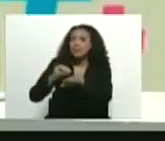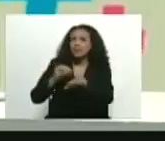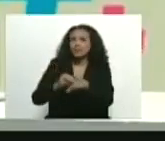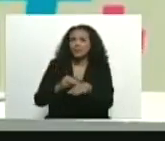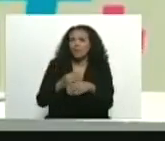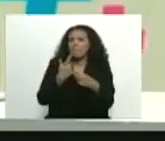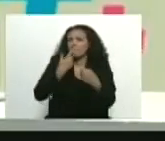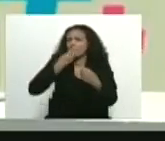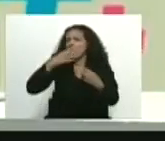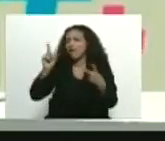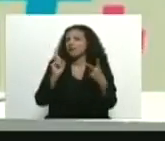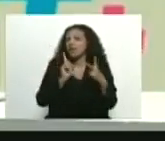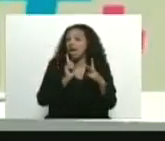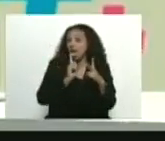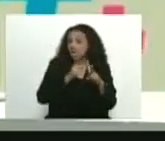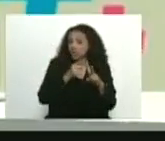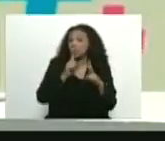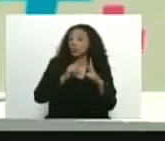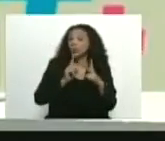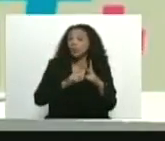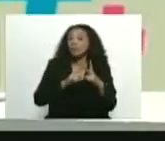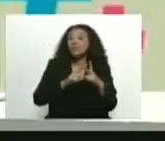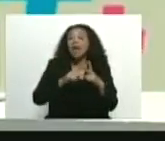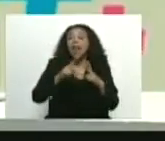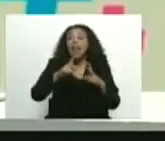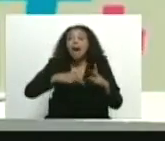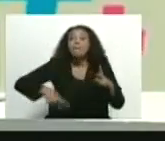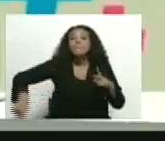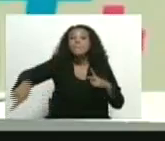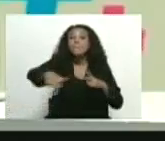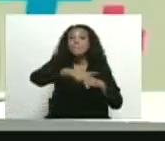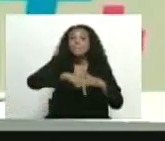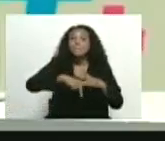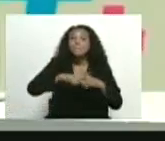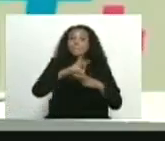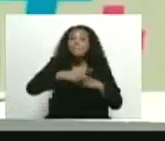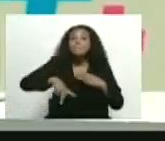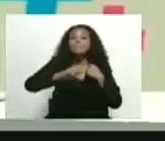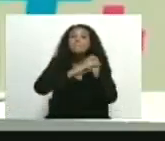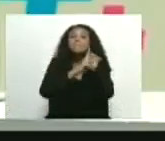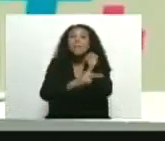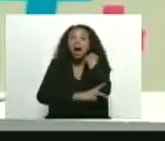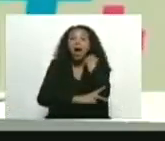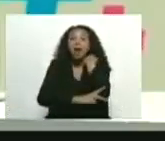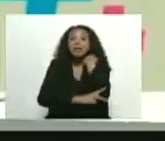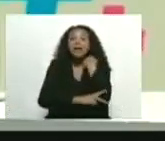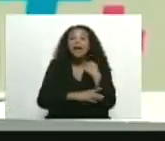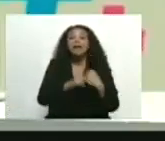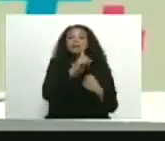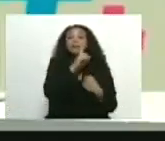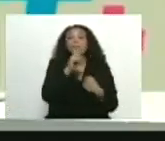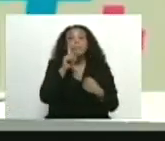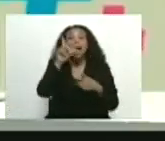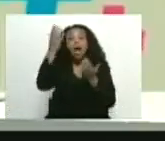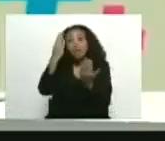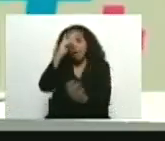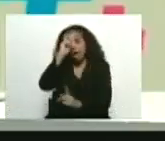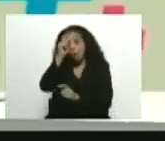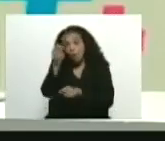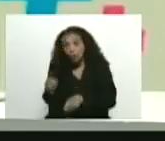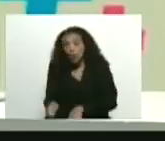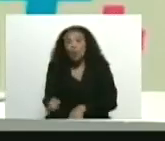maravilloso. La construcción del gran parque monumental Ana María Campos